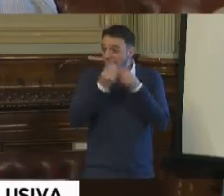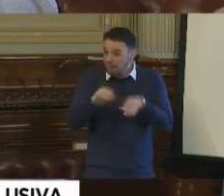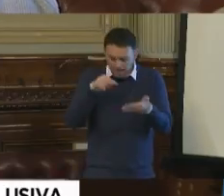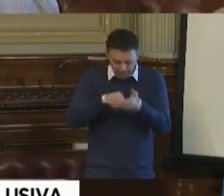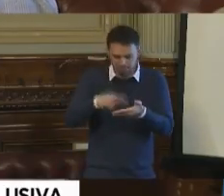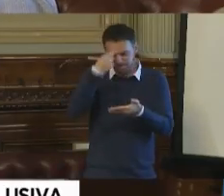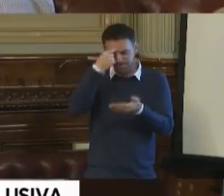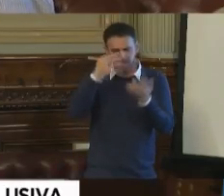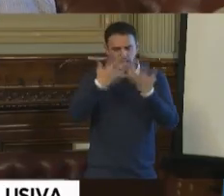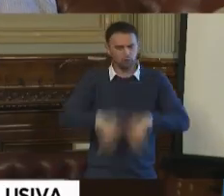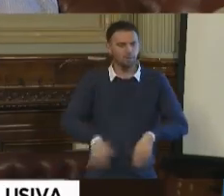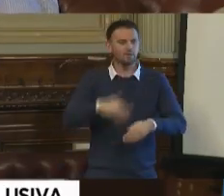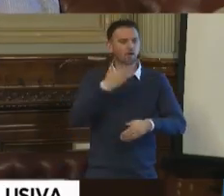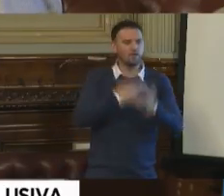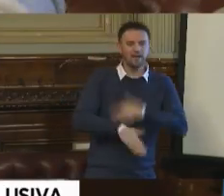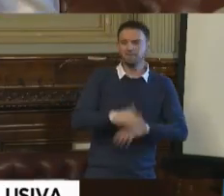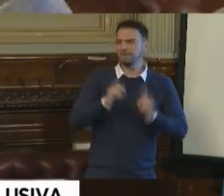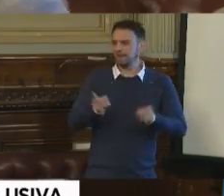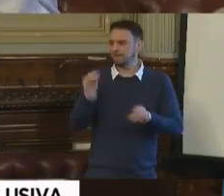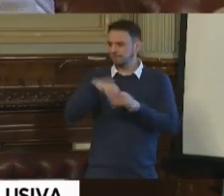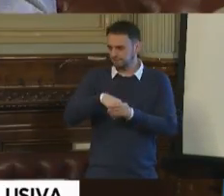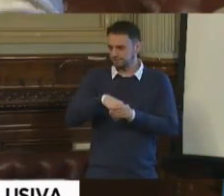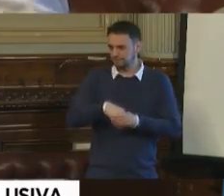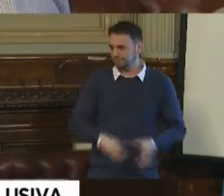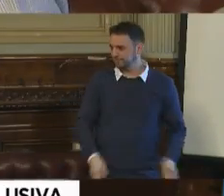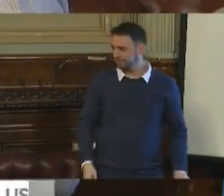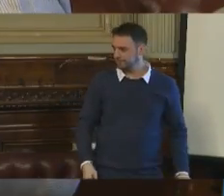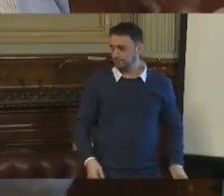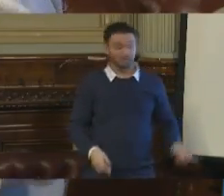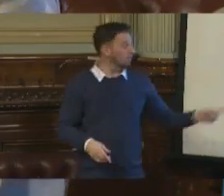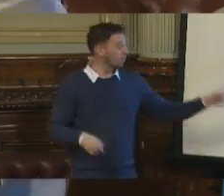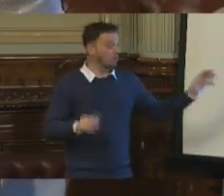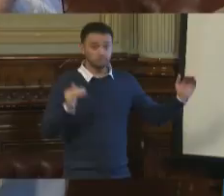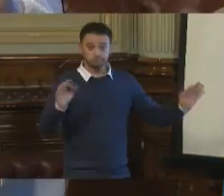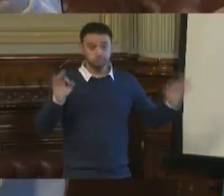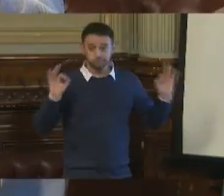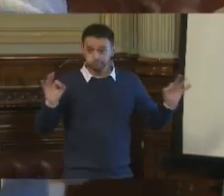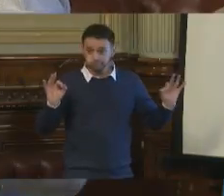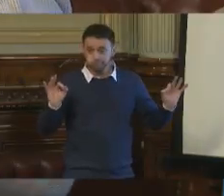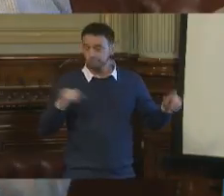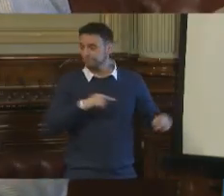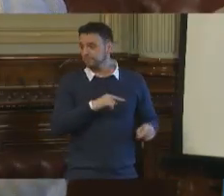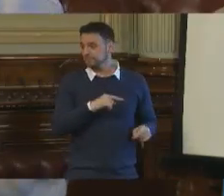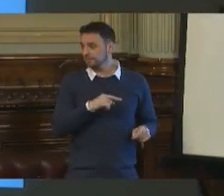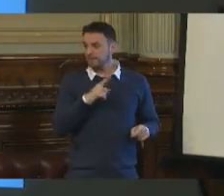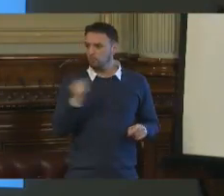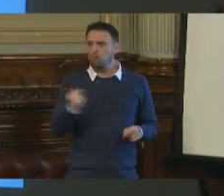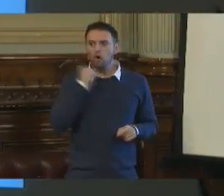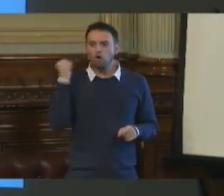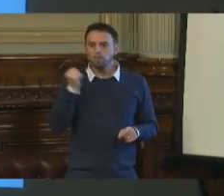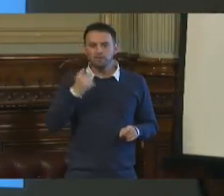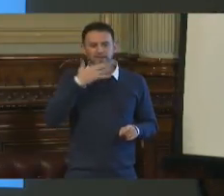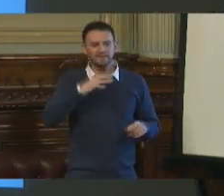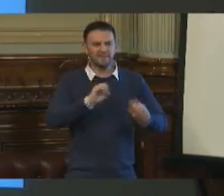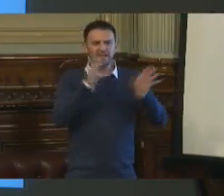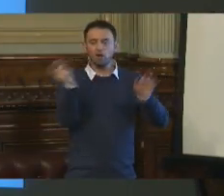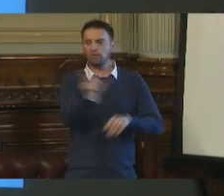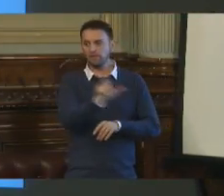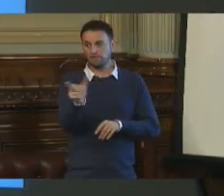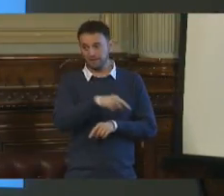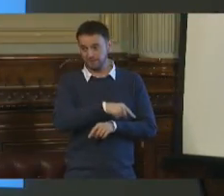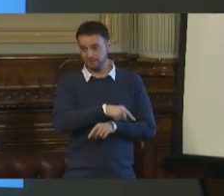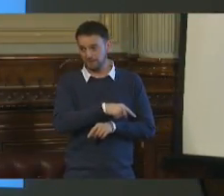de lo que no había sido tenido en cuenta superado este inciso que creo que es importante